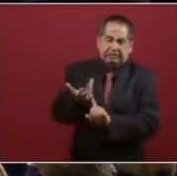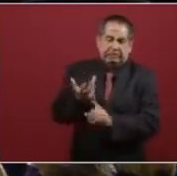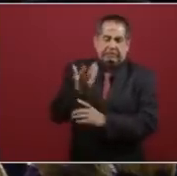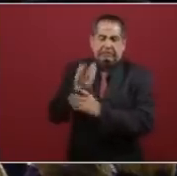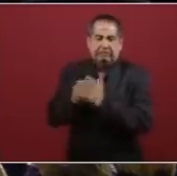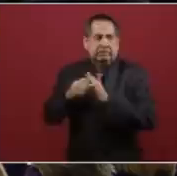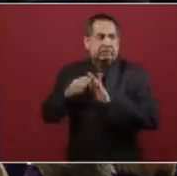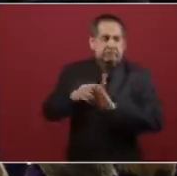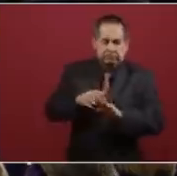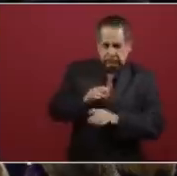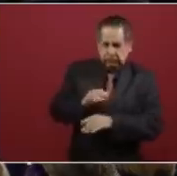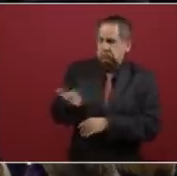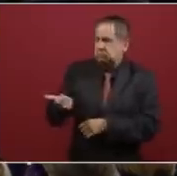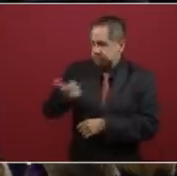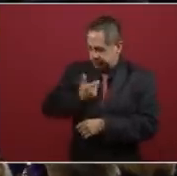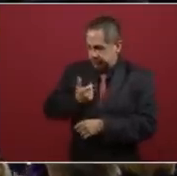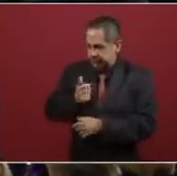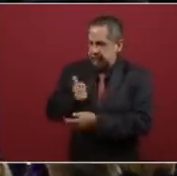cobran